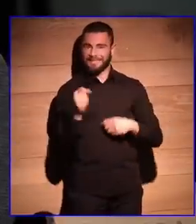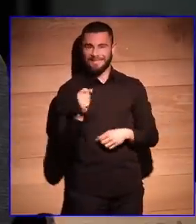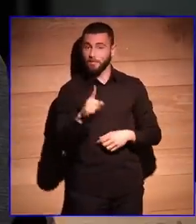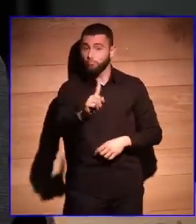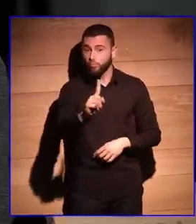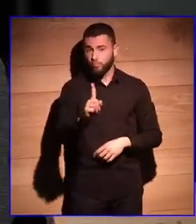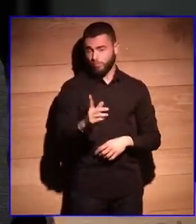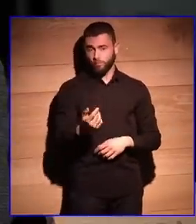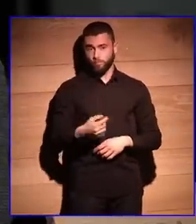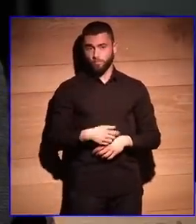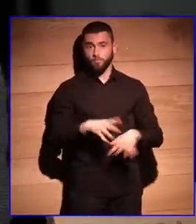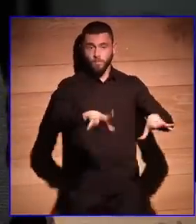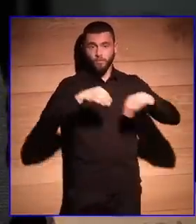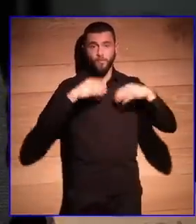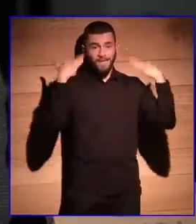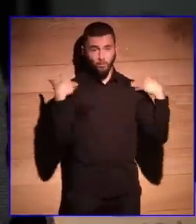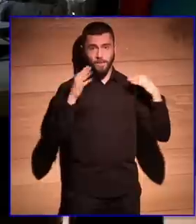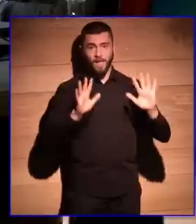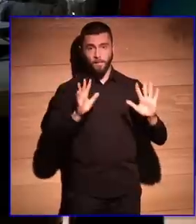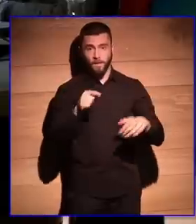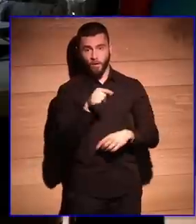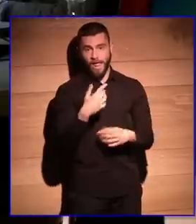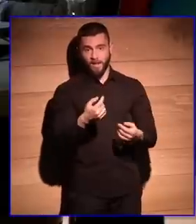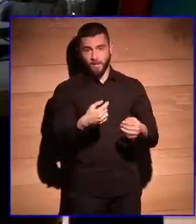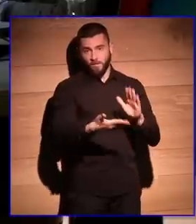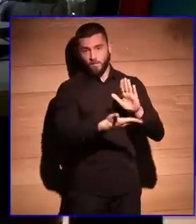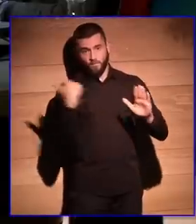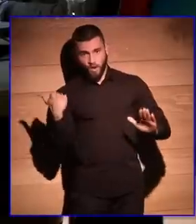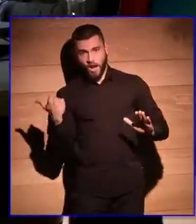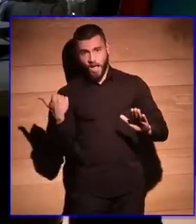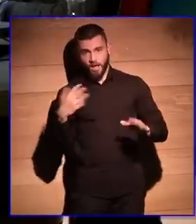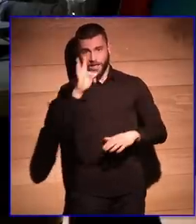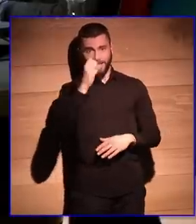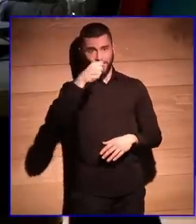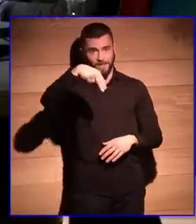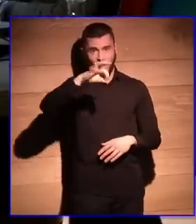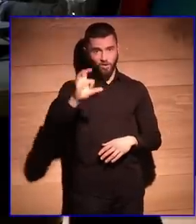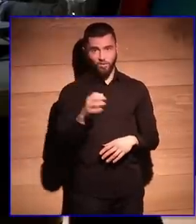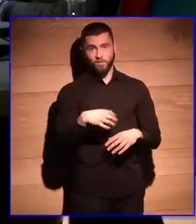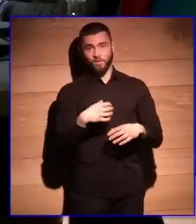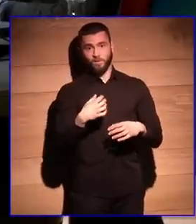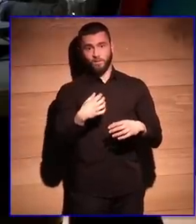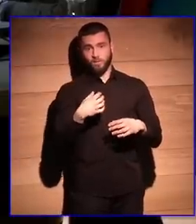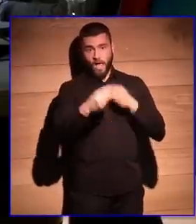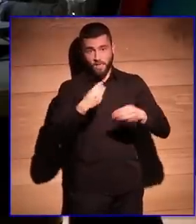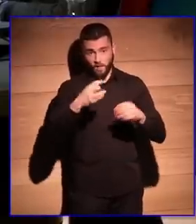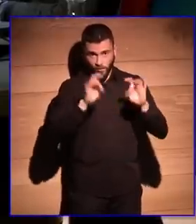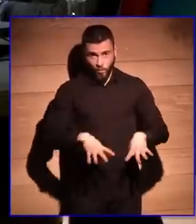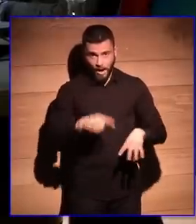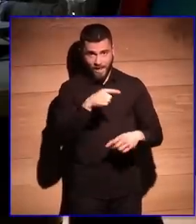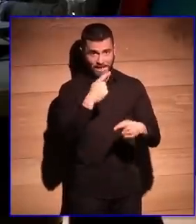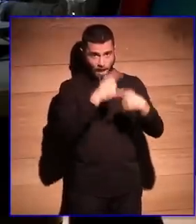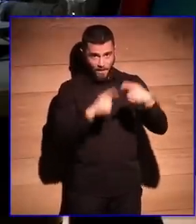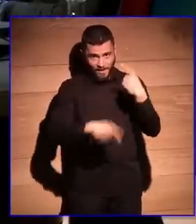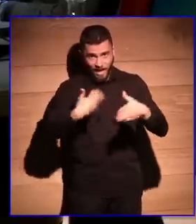villano. Asume la responsabilidad, pero él se quita de la ecuación, que también es un poco lo que hace Thanos. Aquí sobra la mitad, pero por supuesto el que no voy a morir